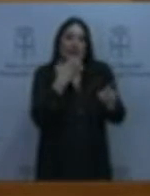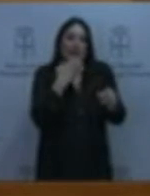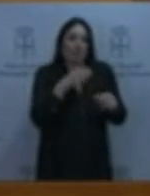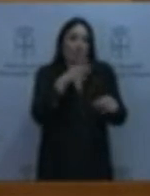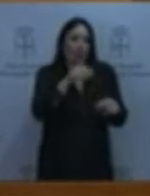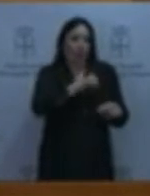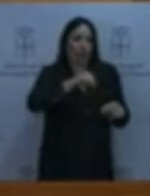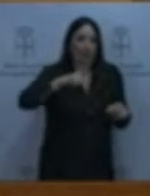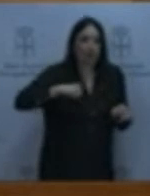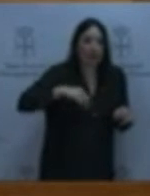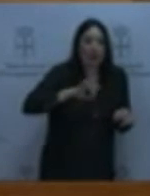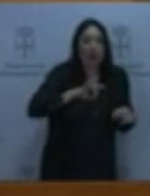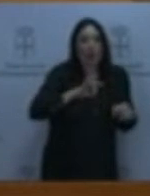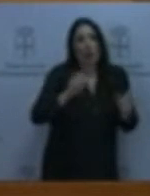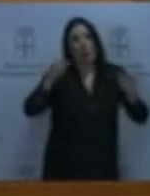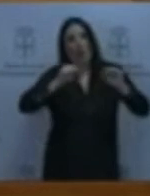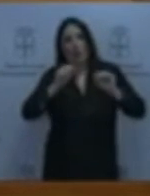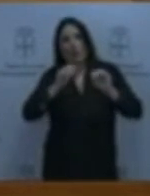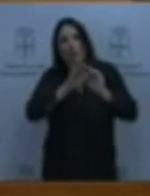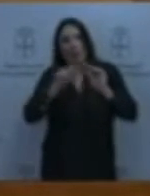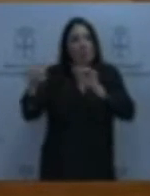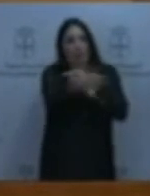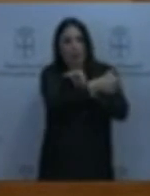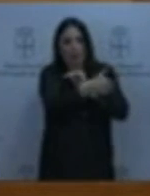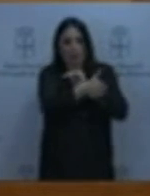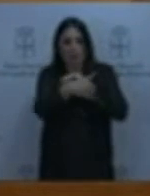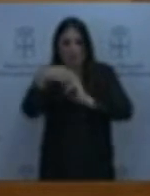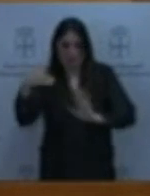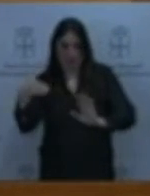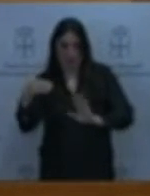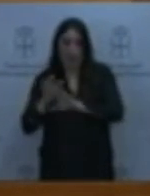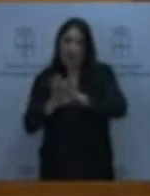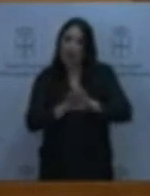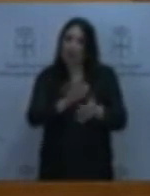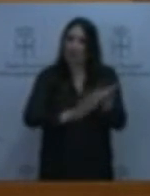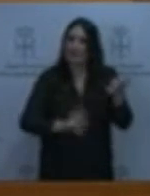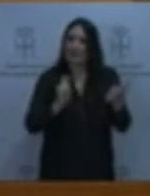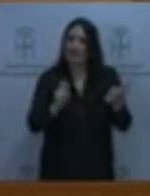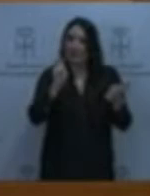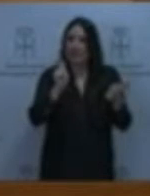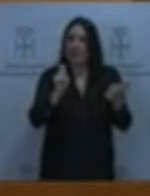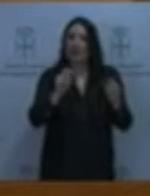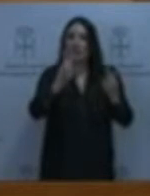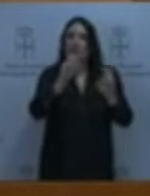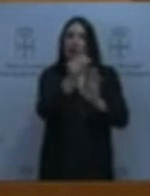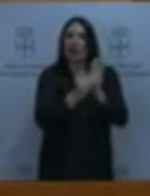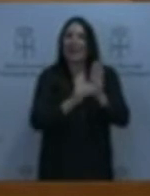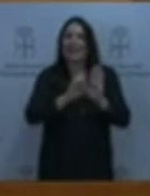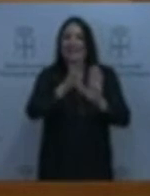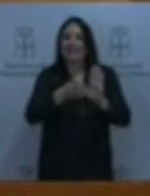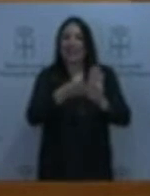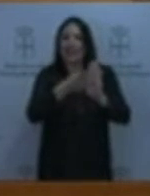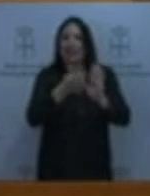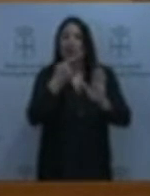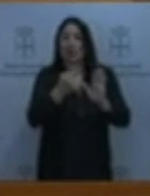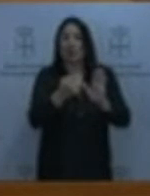a instancias del presidente. Otro aspecto clave de la sentencia, a nuestro juicio, es ese fundamento de derecho número 3 en el que se produce un salto